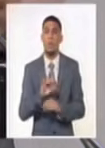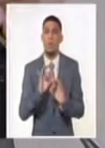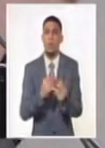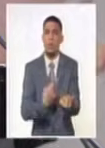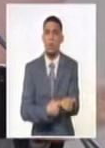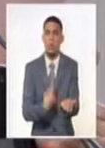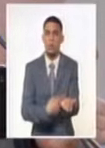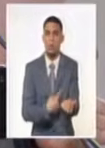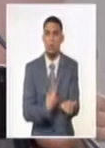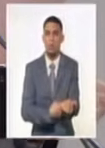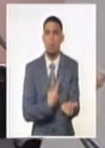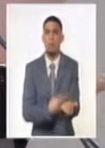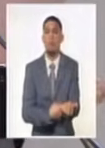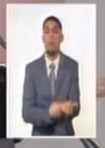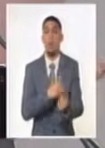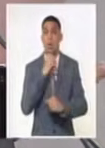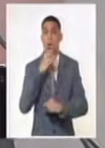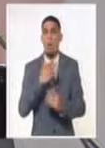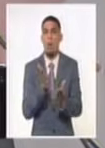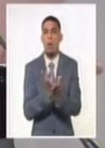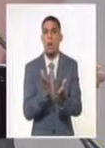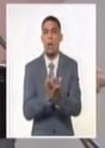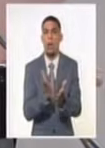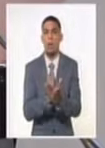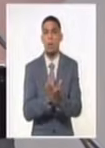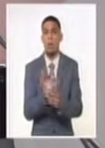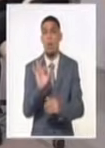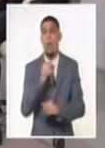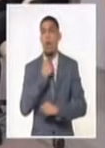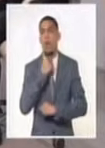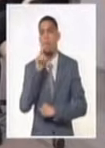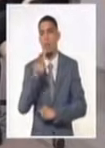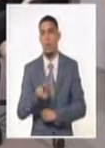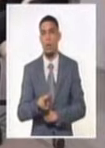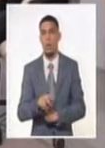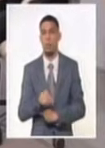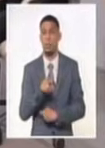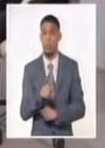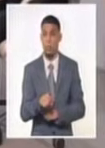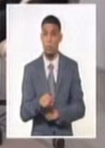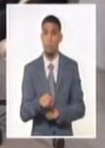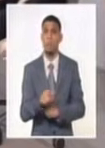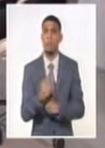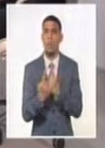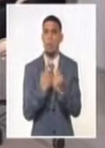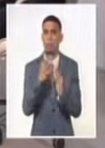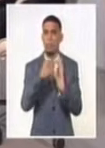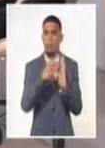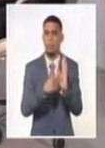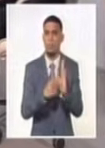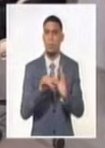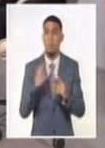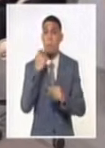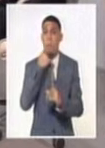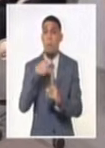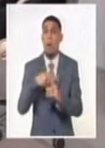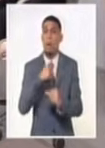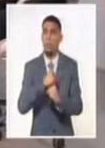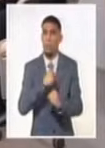ni de impartir la docencia, ni de evaluarla tampoco. Y eso requiere trabajo metodológico otra vez, no solo